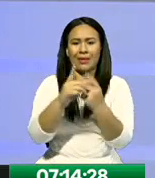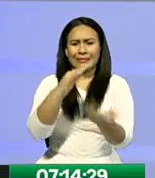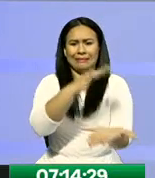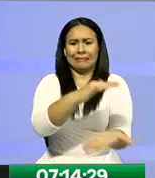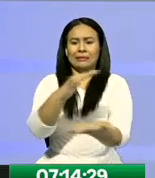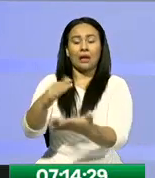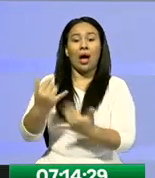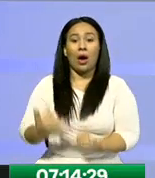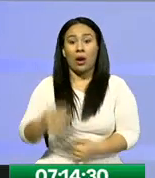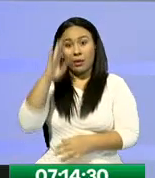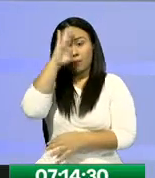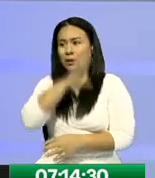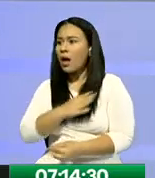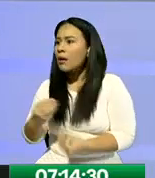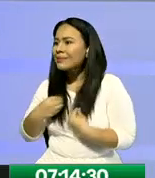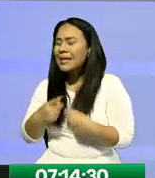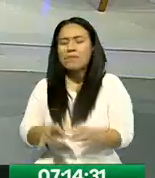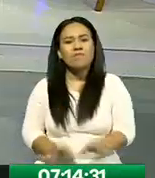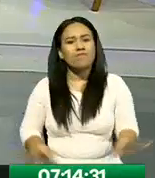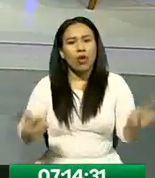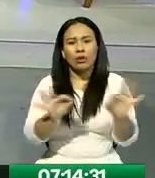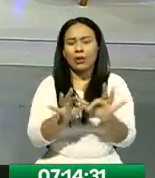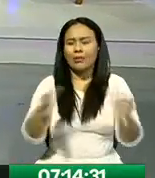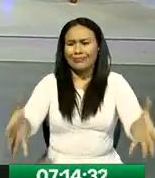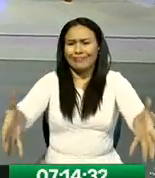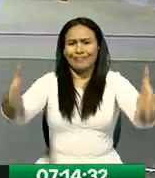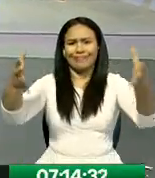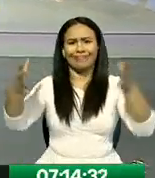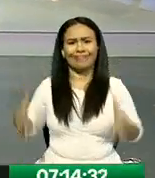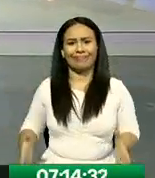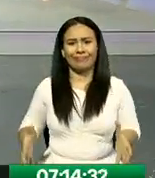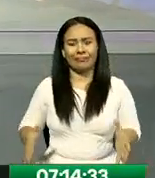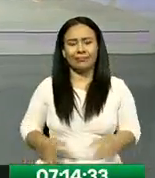más importante de droga en lo que va de este año.